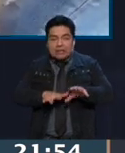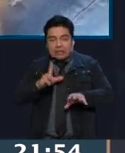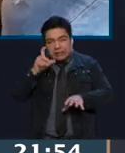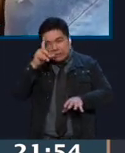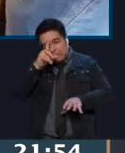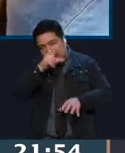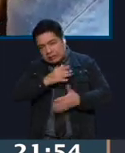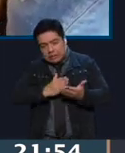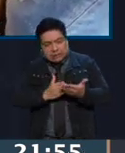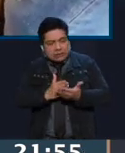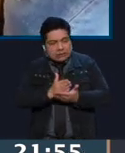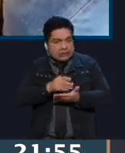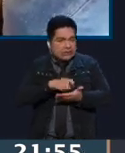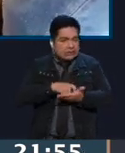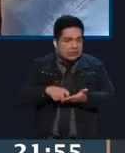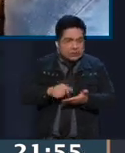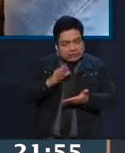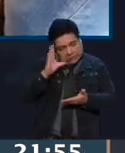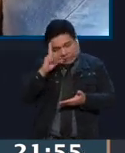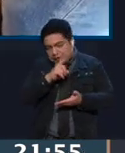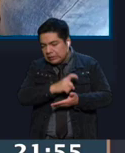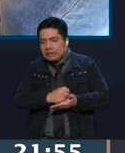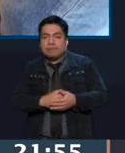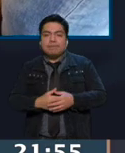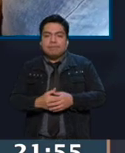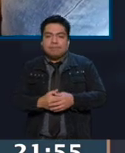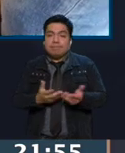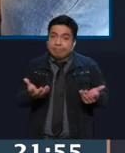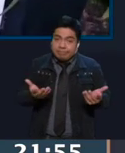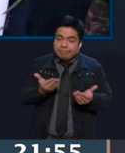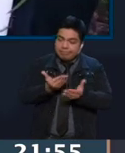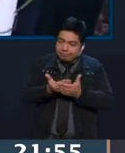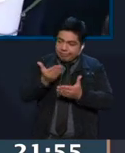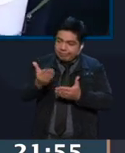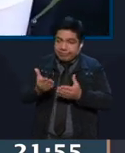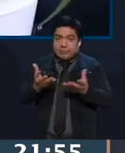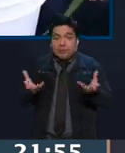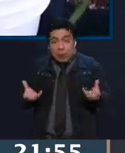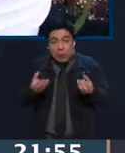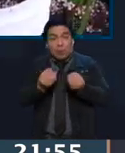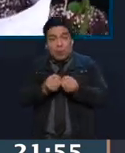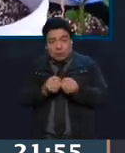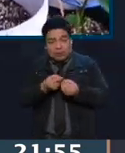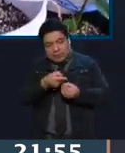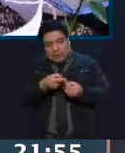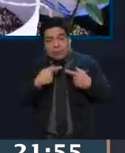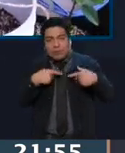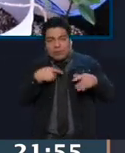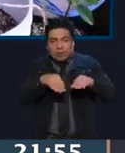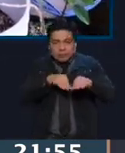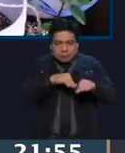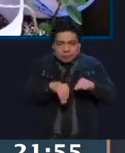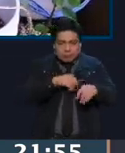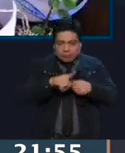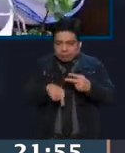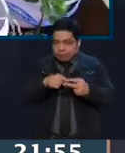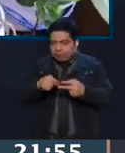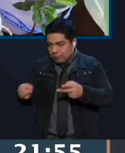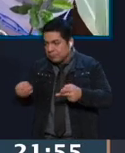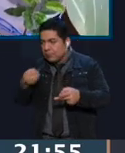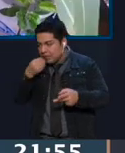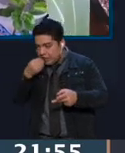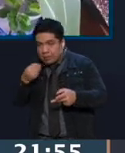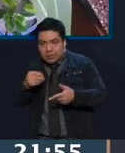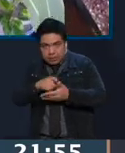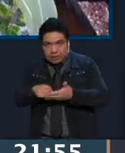¿no? Entonces, bueno, es una propuesta de colaboración entre productores y consumidores. En concreto es en